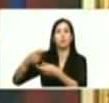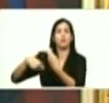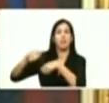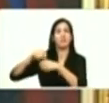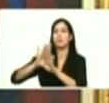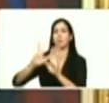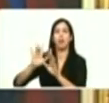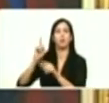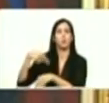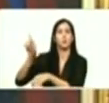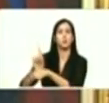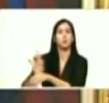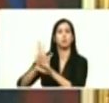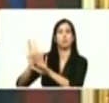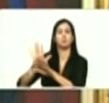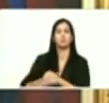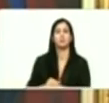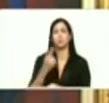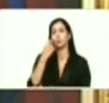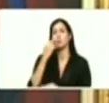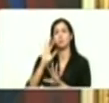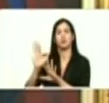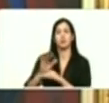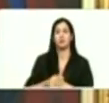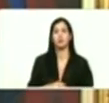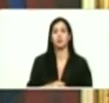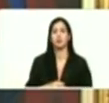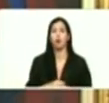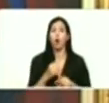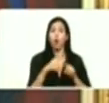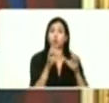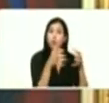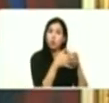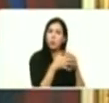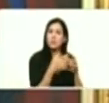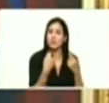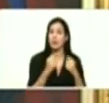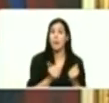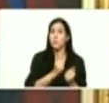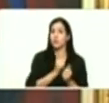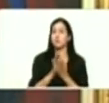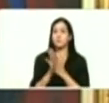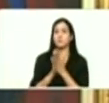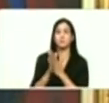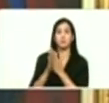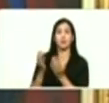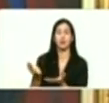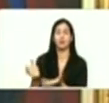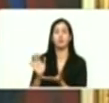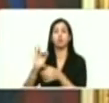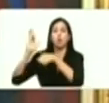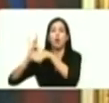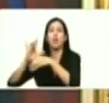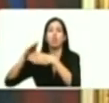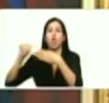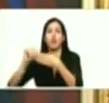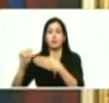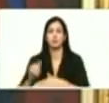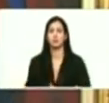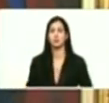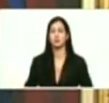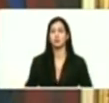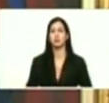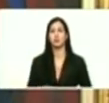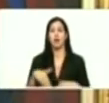poder económico se dedicaron fue a buscar cómo conectarse con esos dólares solo